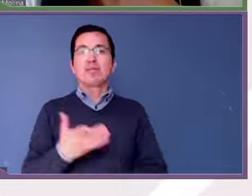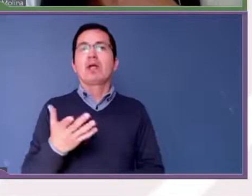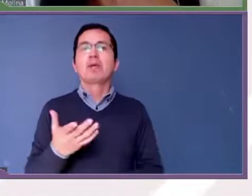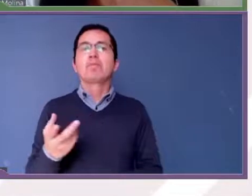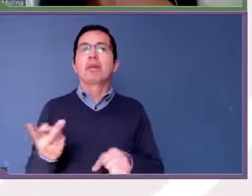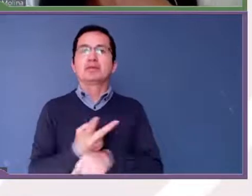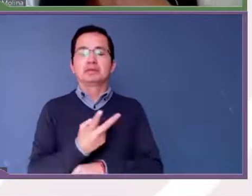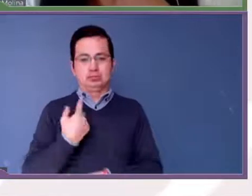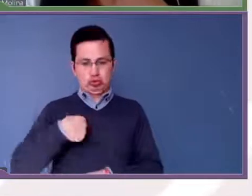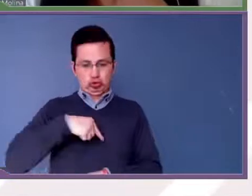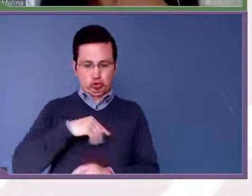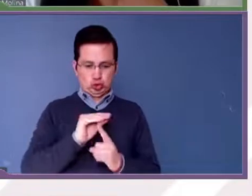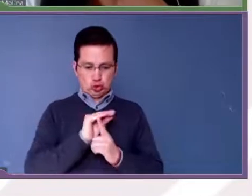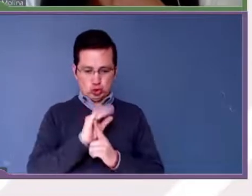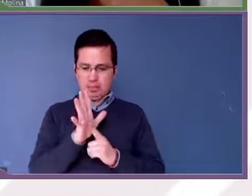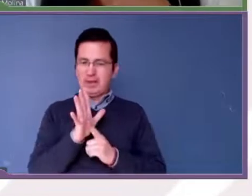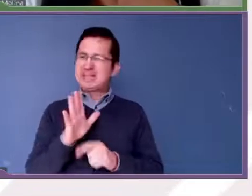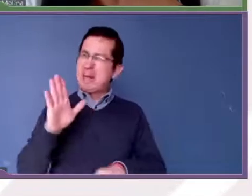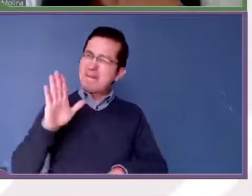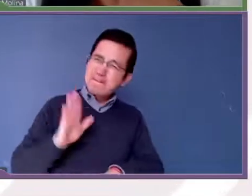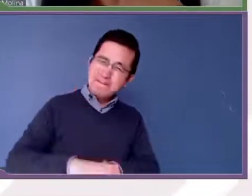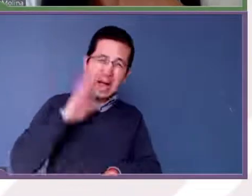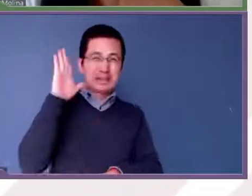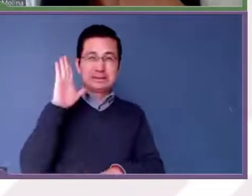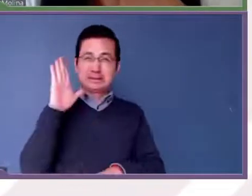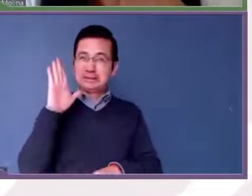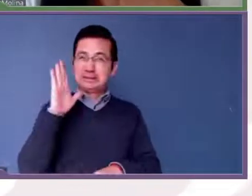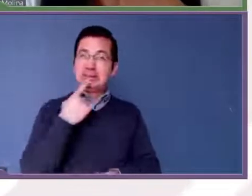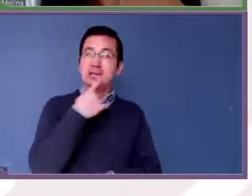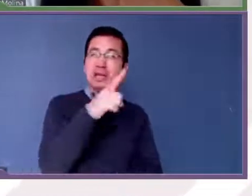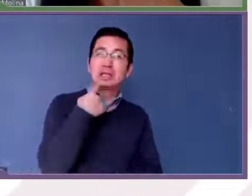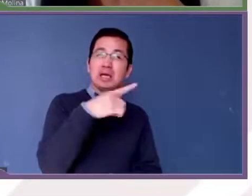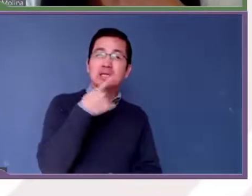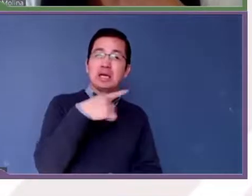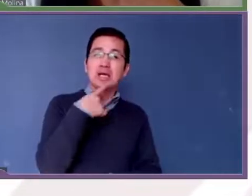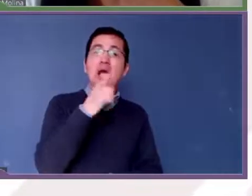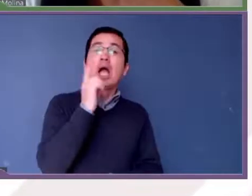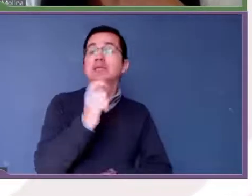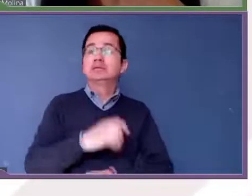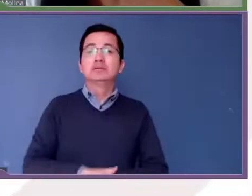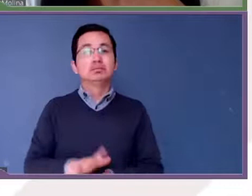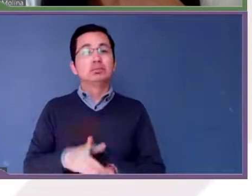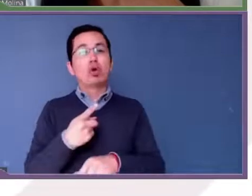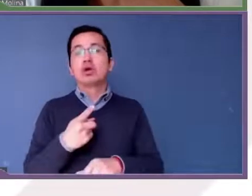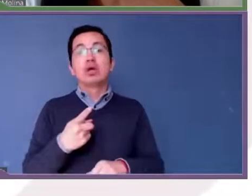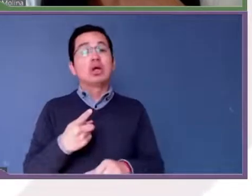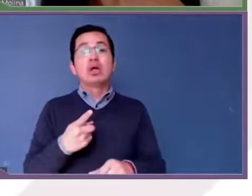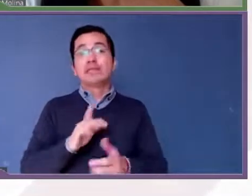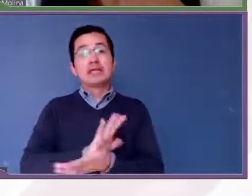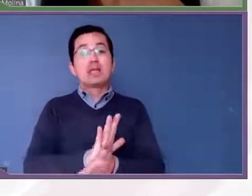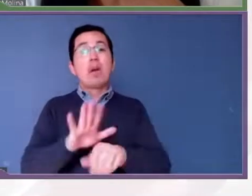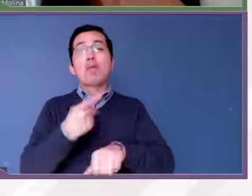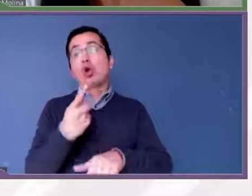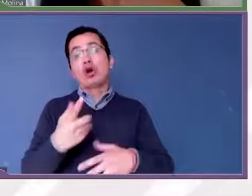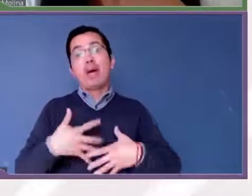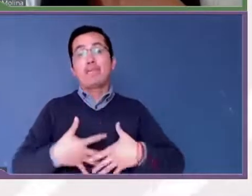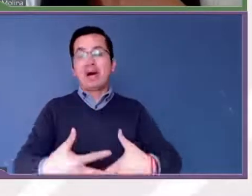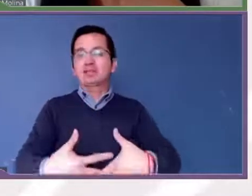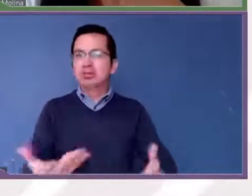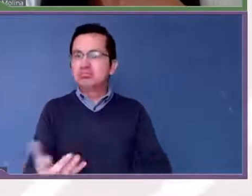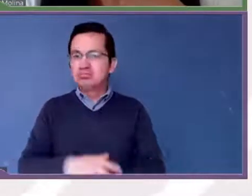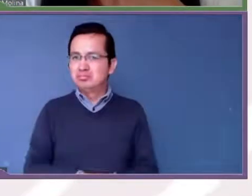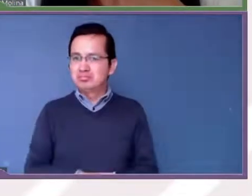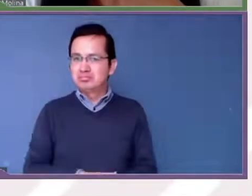COPRES, tiene que ver con el despido por embarazo. Y cuando preguntamos en percepción si consideran